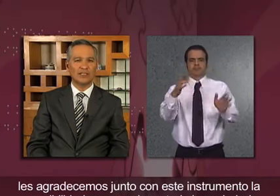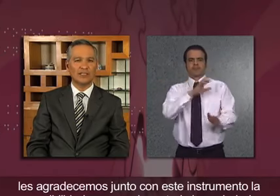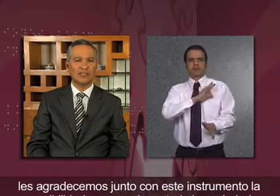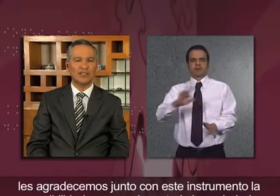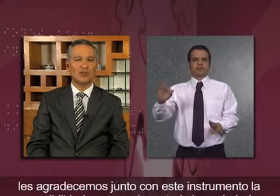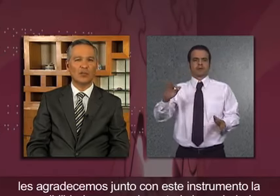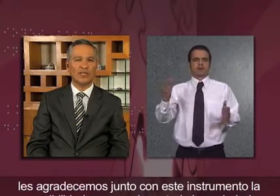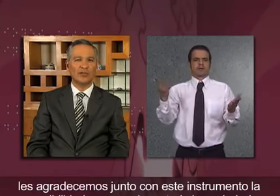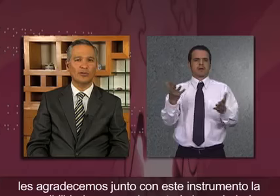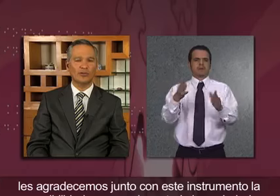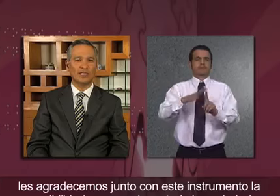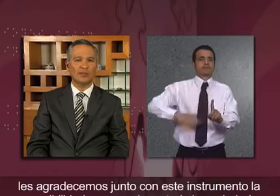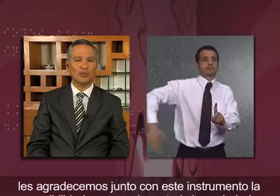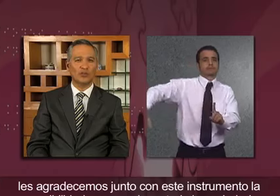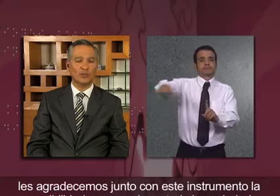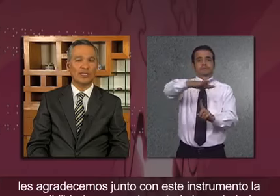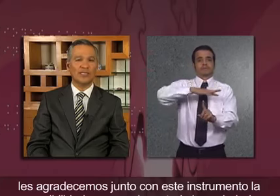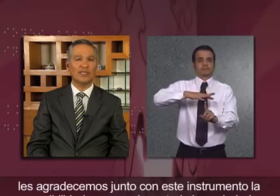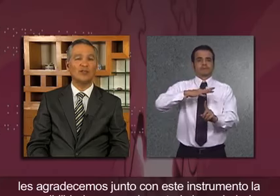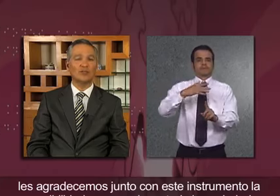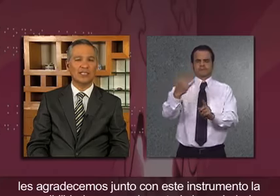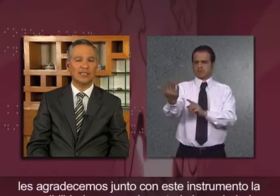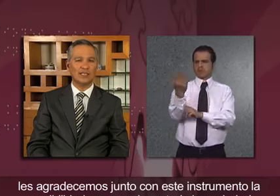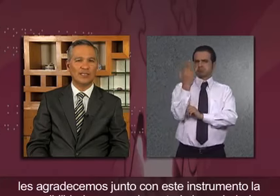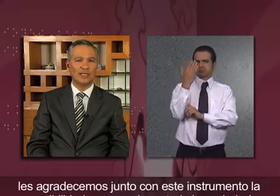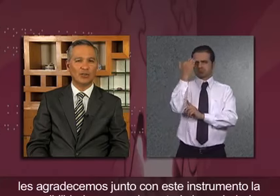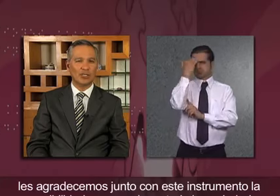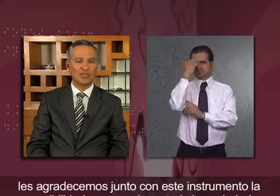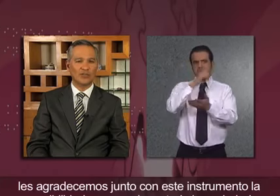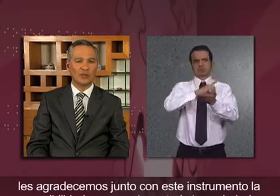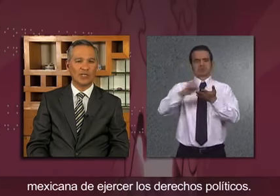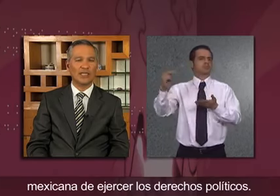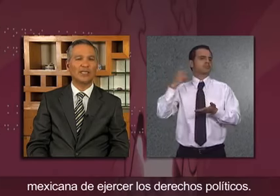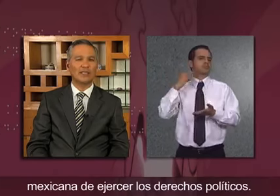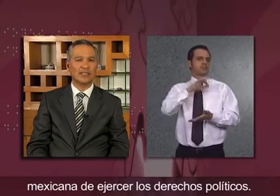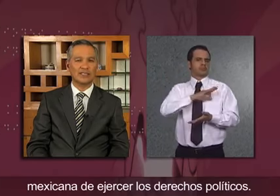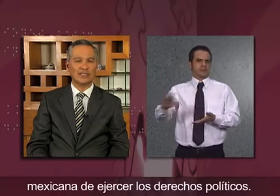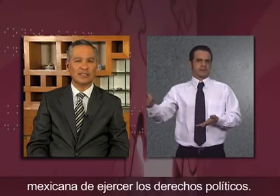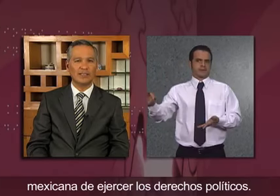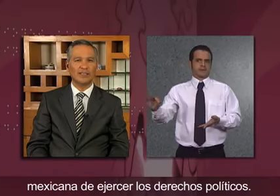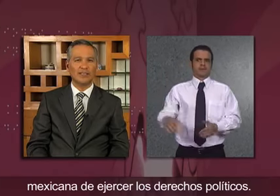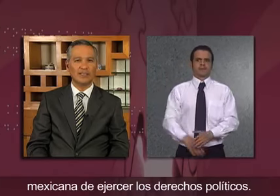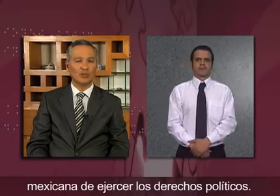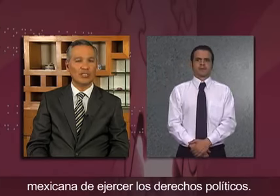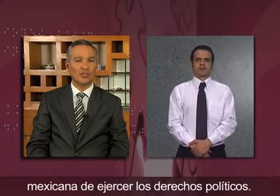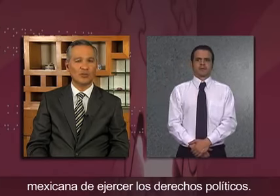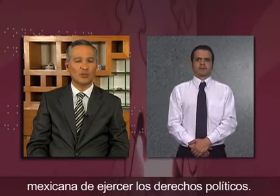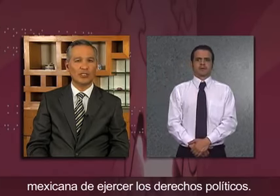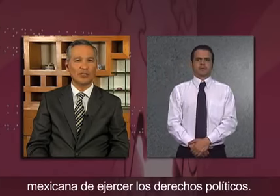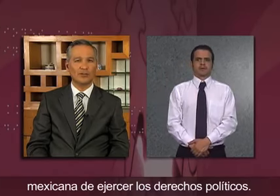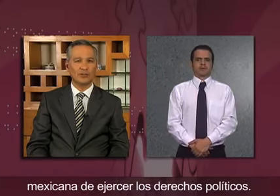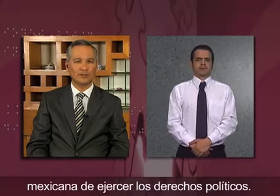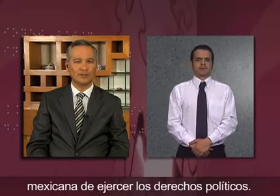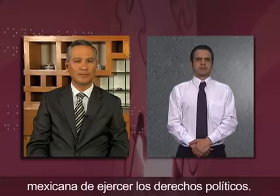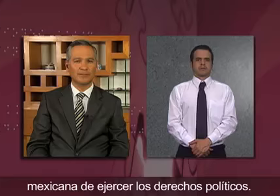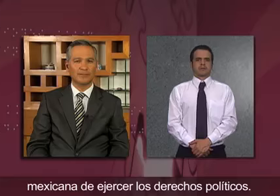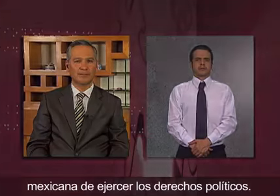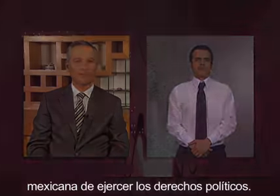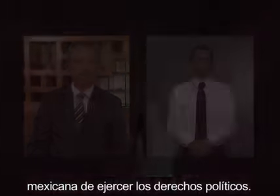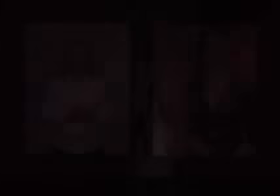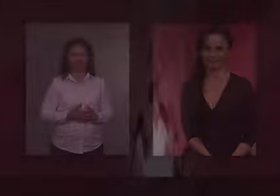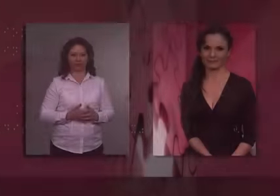este instrumento la posibilidad que nos dan a toda la sociedad mexicana de ejercer los derechos políticos.